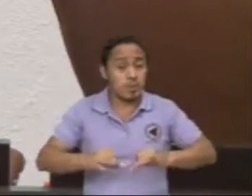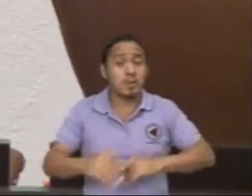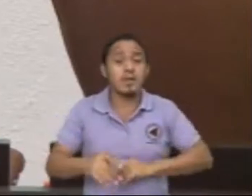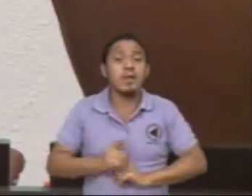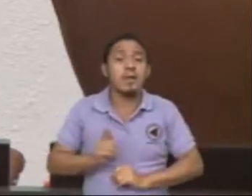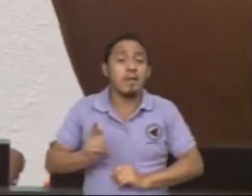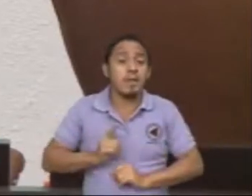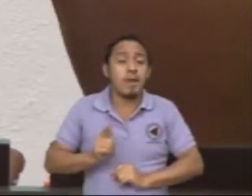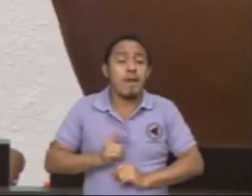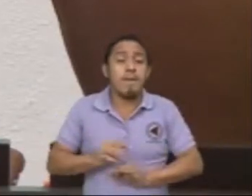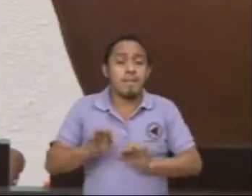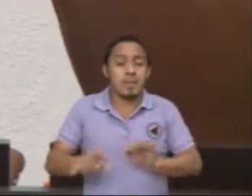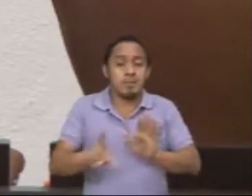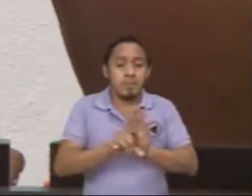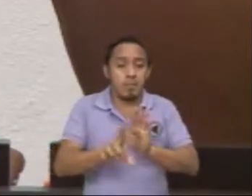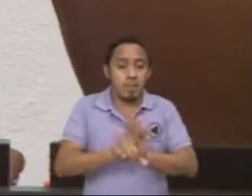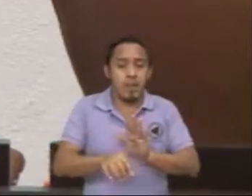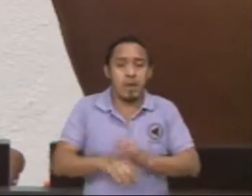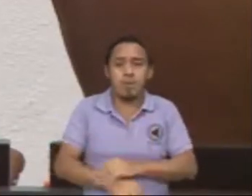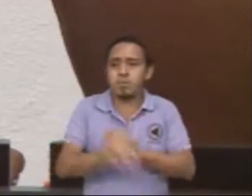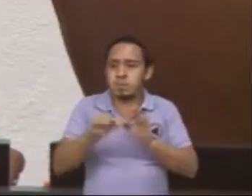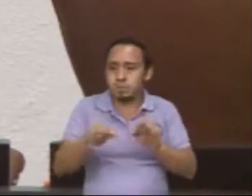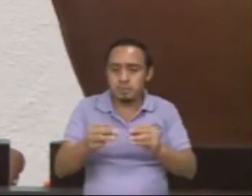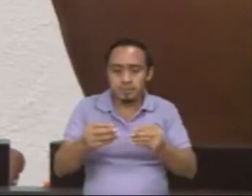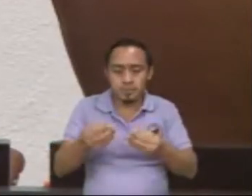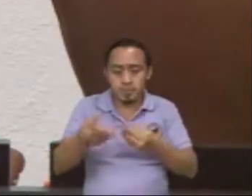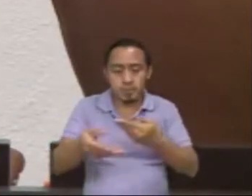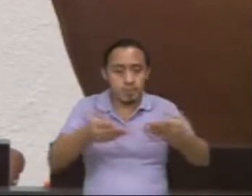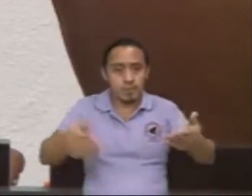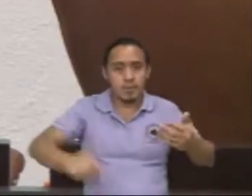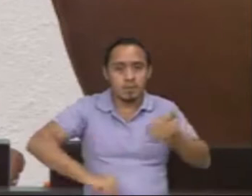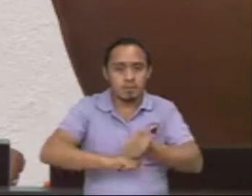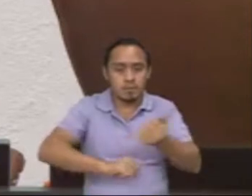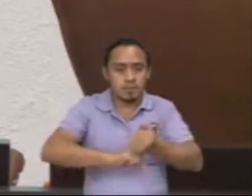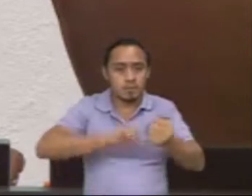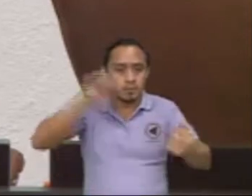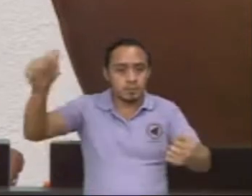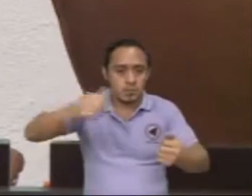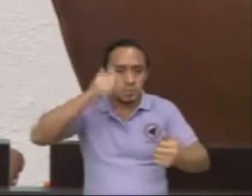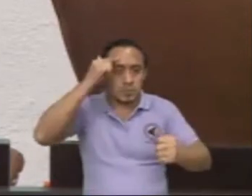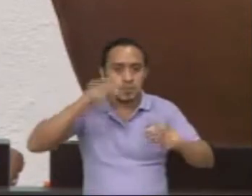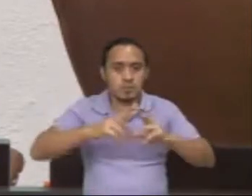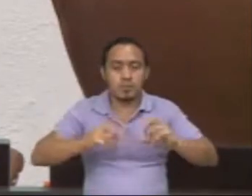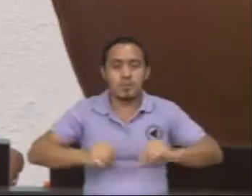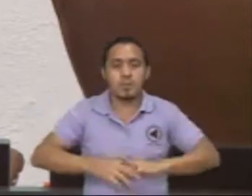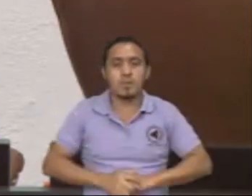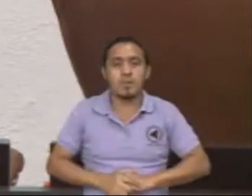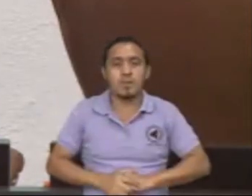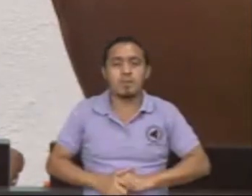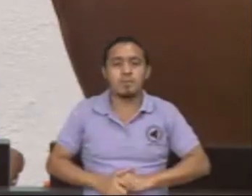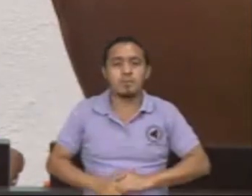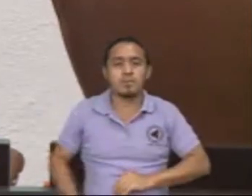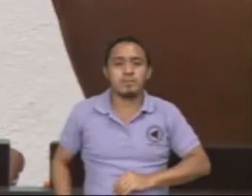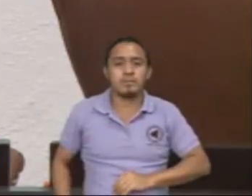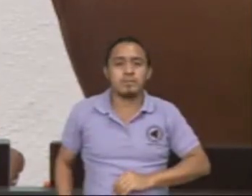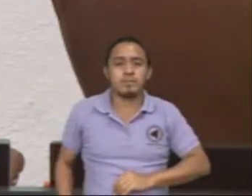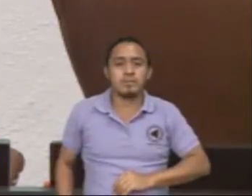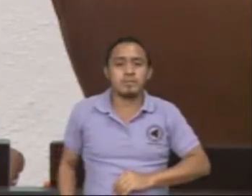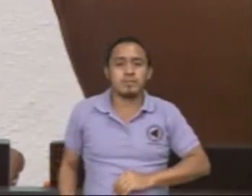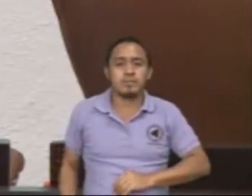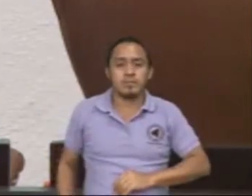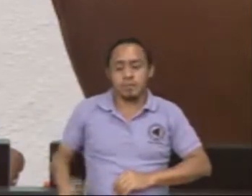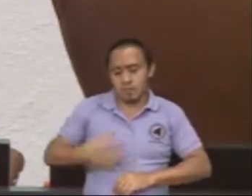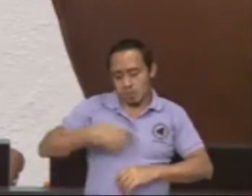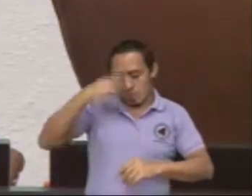contar con un marco jurídico que brinde apoyo al Estado de Nicaragua. El límite